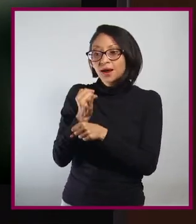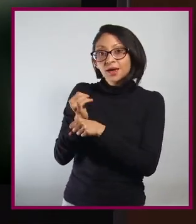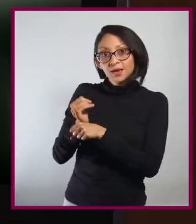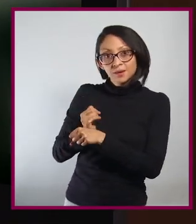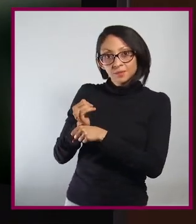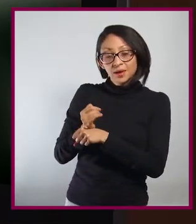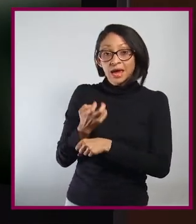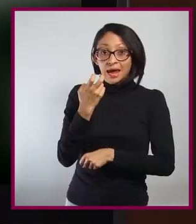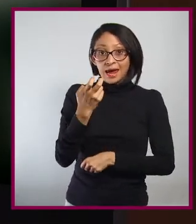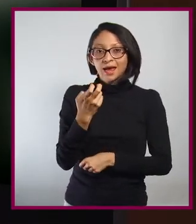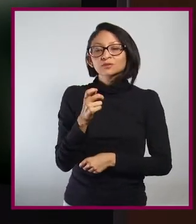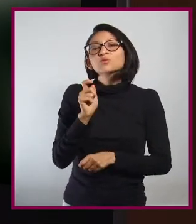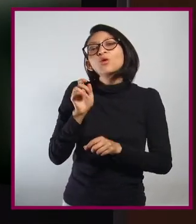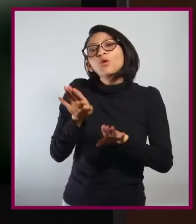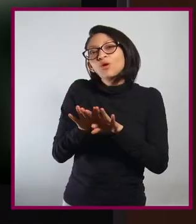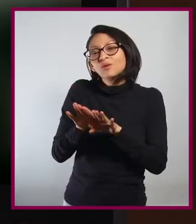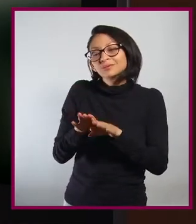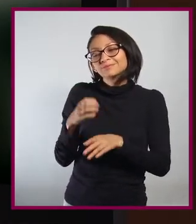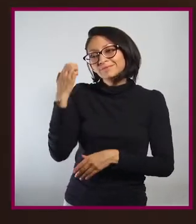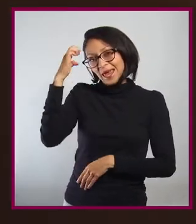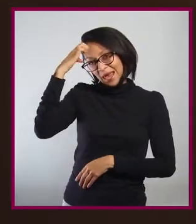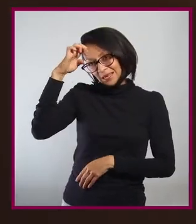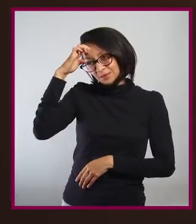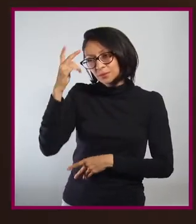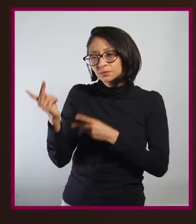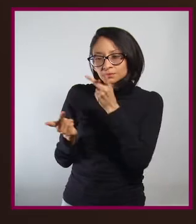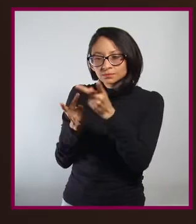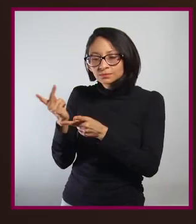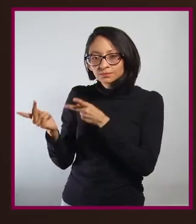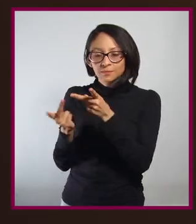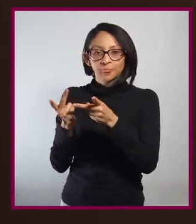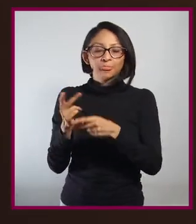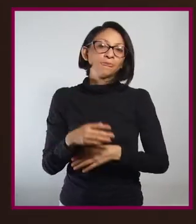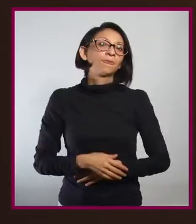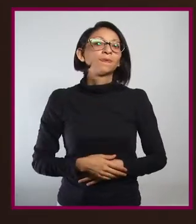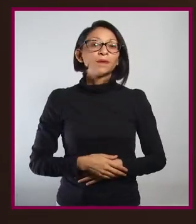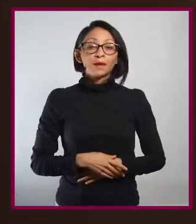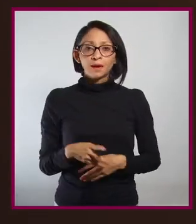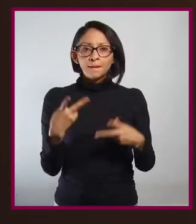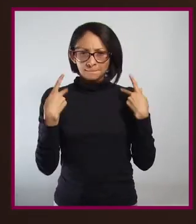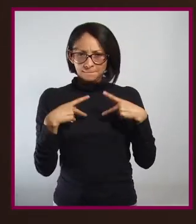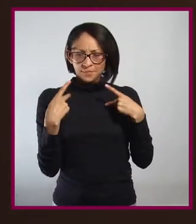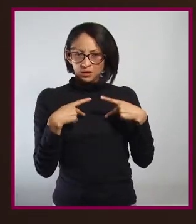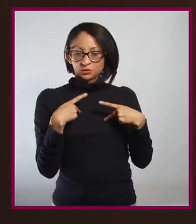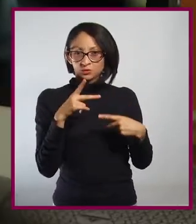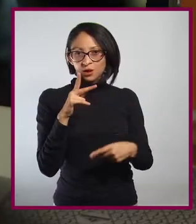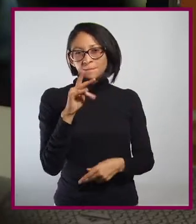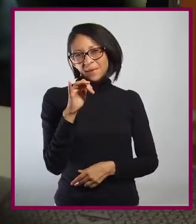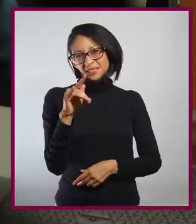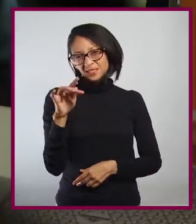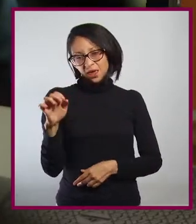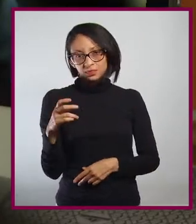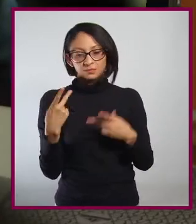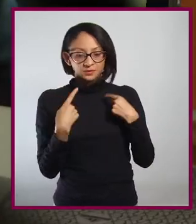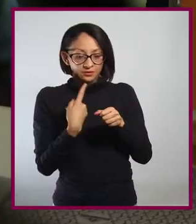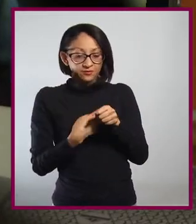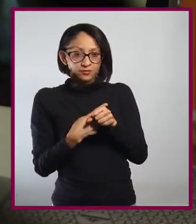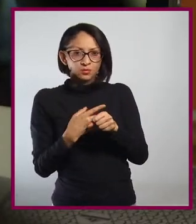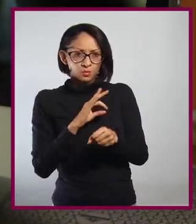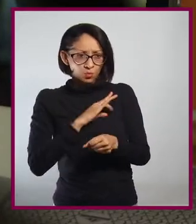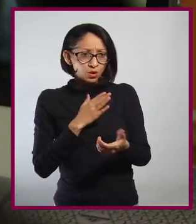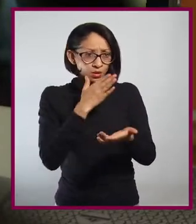síntomas. Y eso se adquiere con experiencia. Doctor, ¿el paciente alguna vez tiene acceso a su historia clínica? En todas las